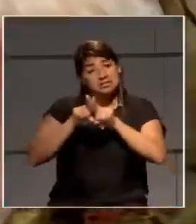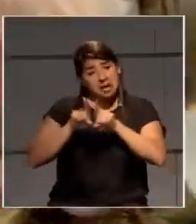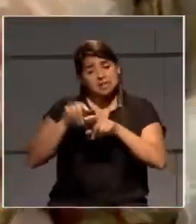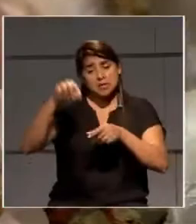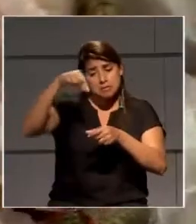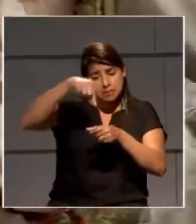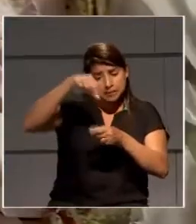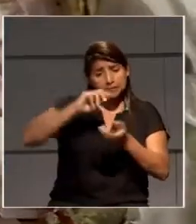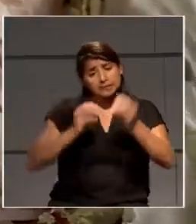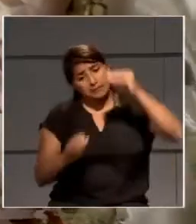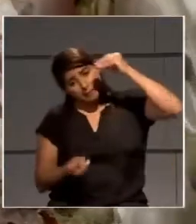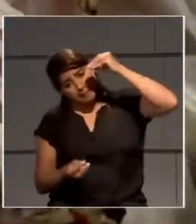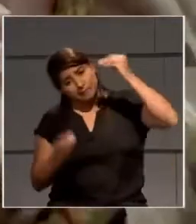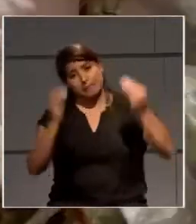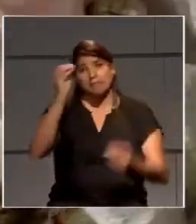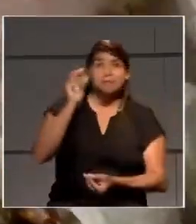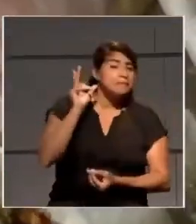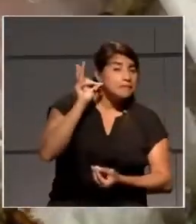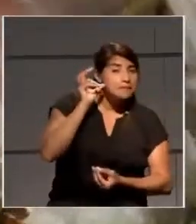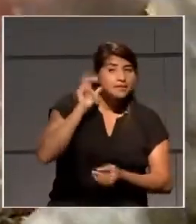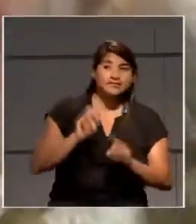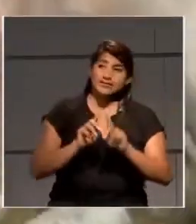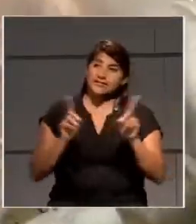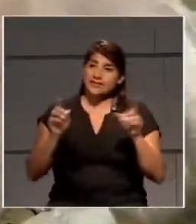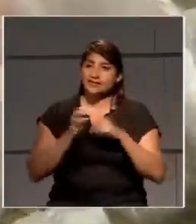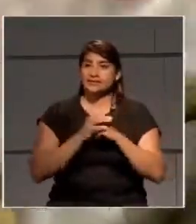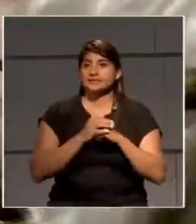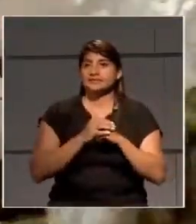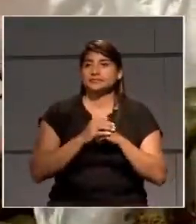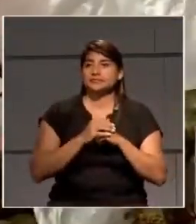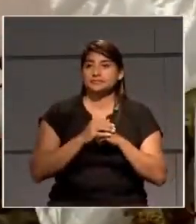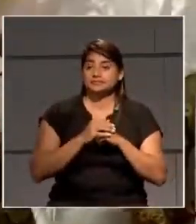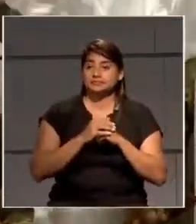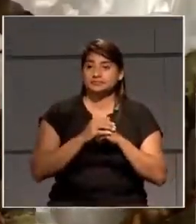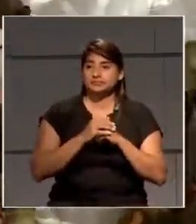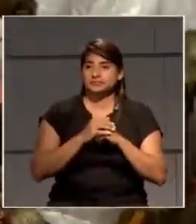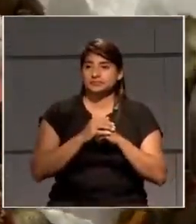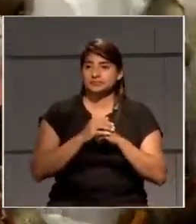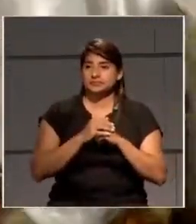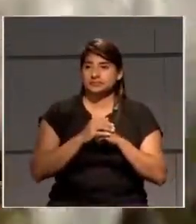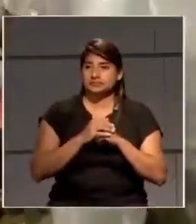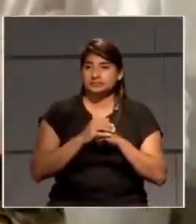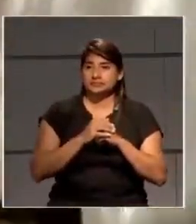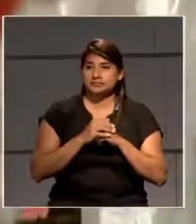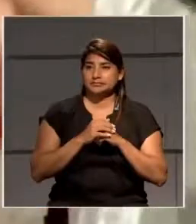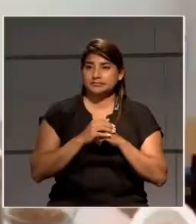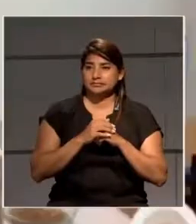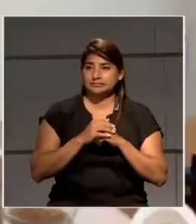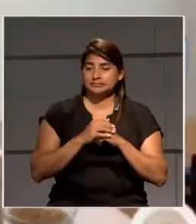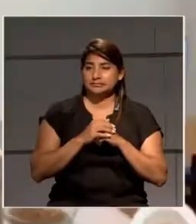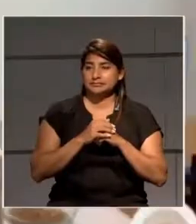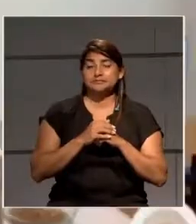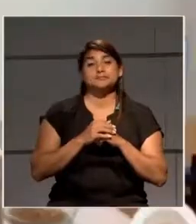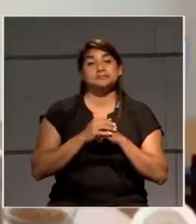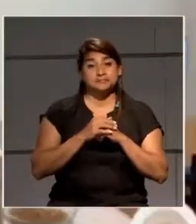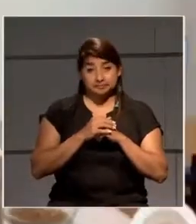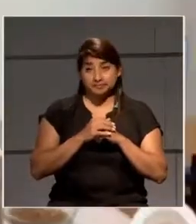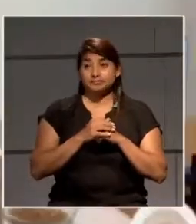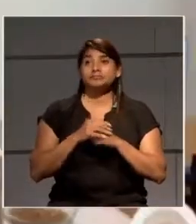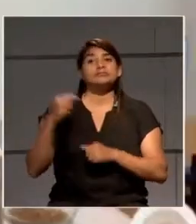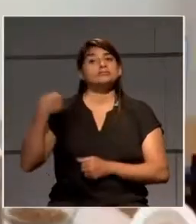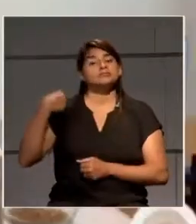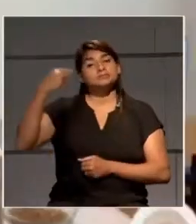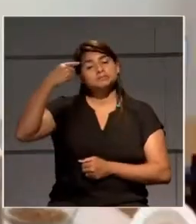diferente. También ¿Y esos suena diferente huelen? Si es vidrio o si es plástico. Pluki, ¿sabe qué me parece a